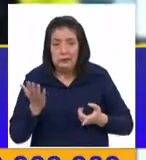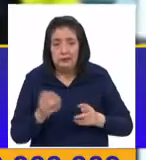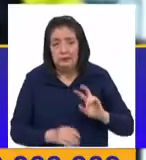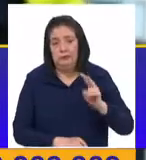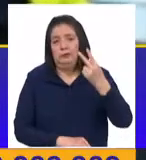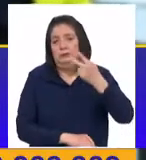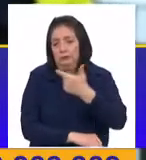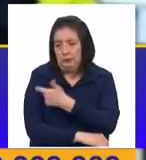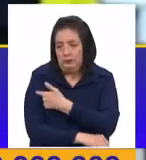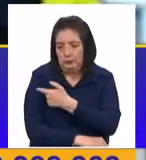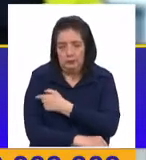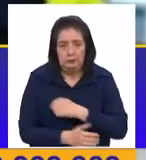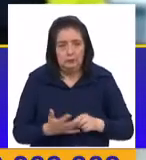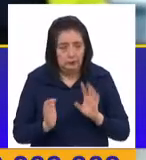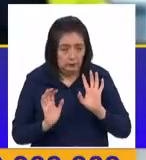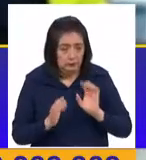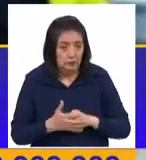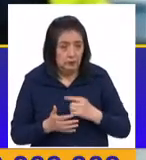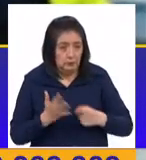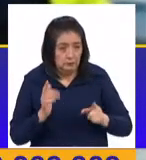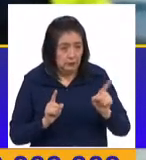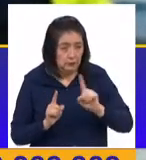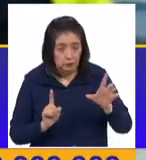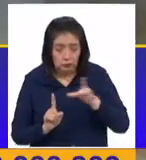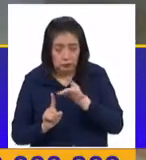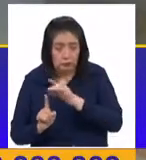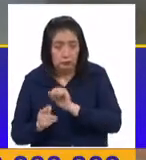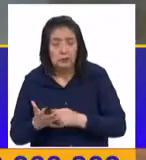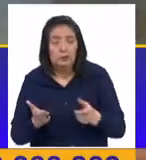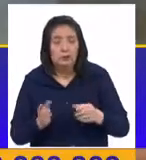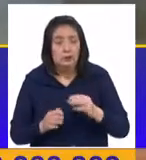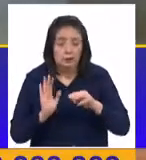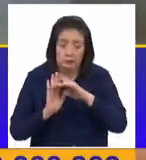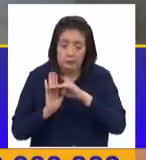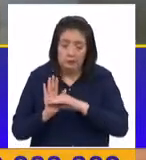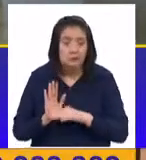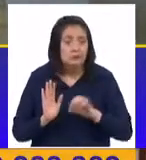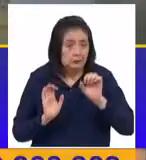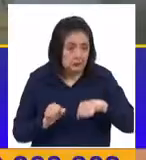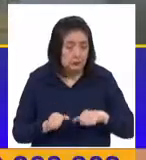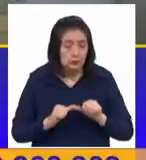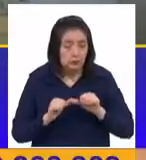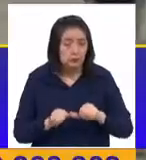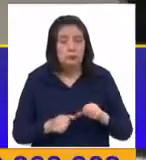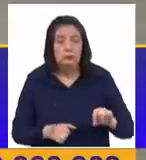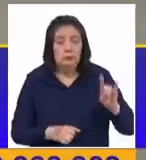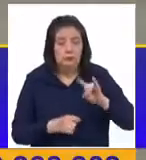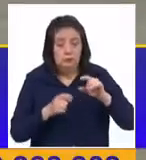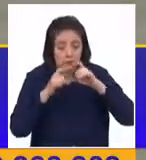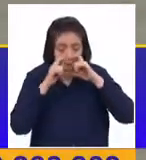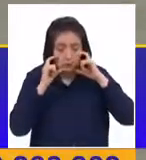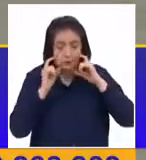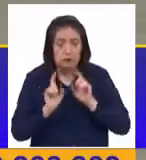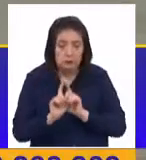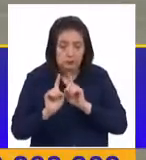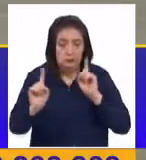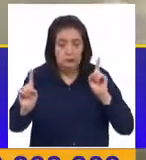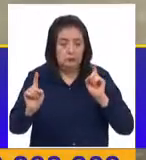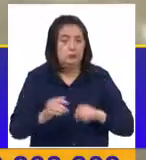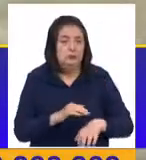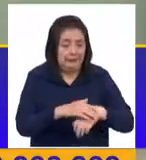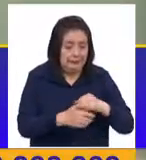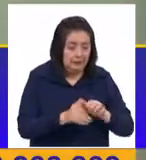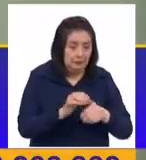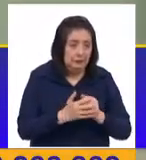doble vacunación. Y para contener los contagios, las medidas continúan siendo el uso de mascarillas, la distancia social, el lavado